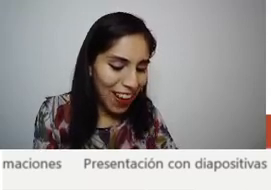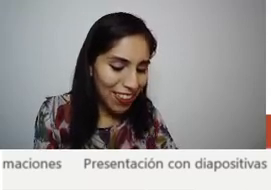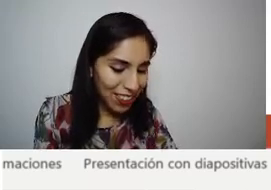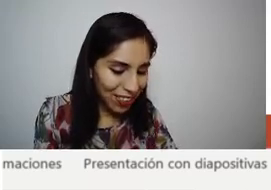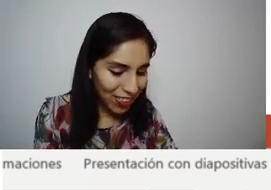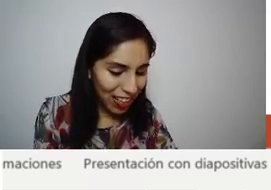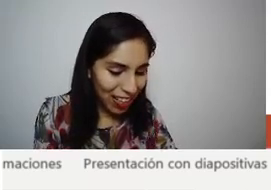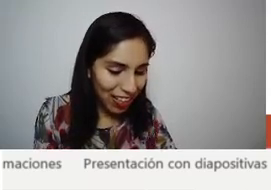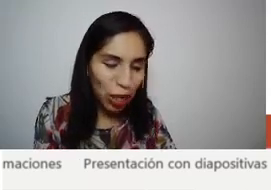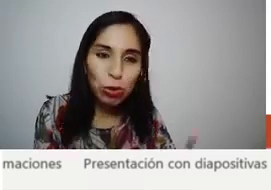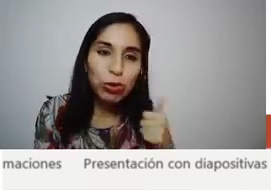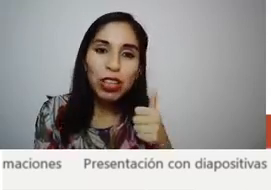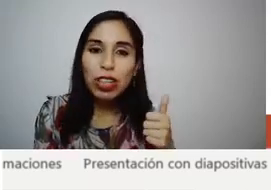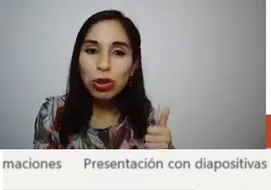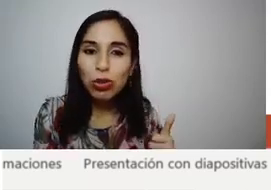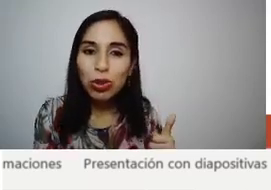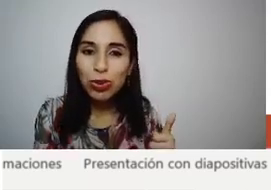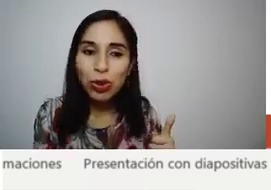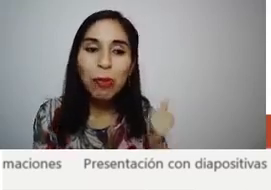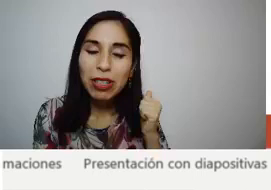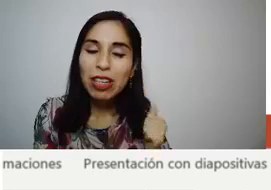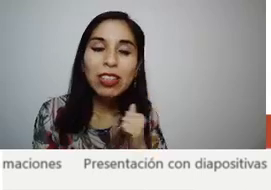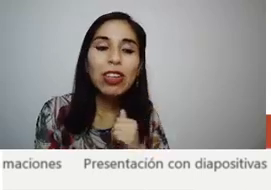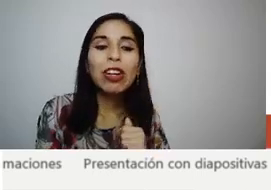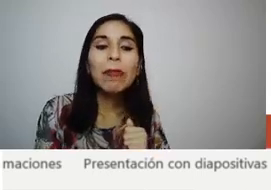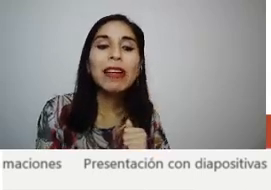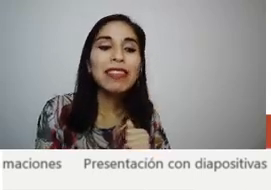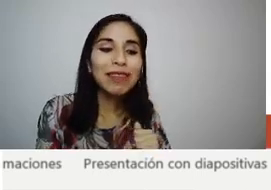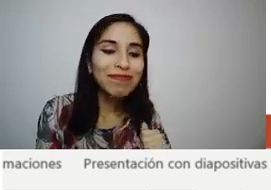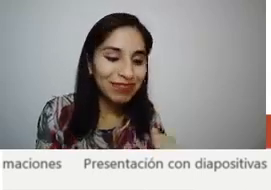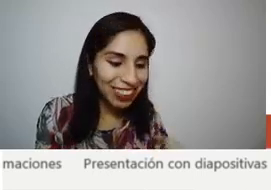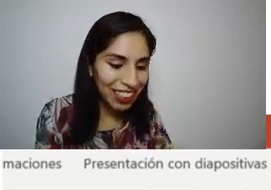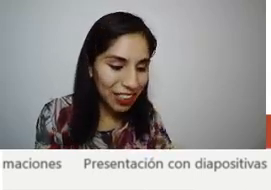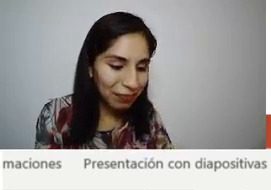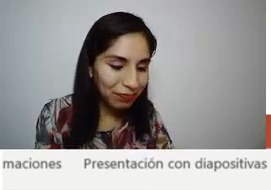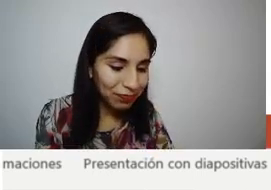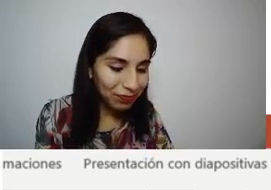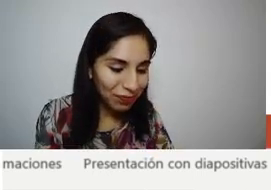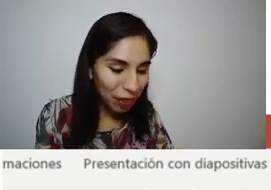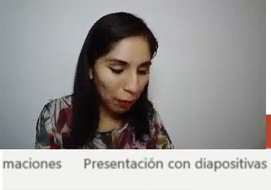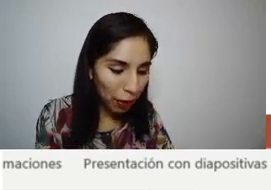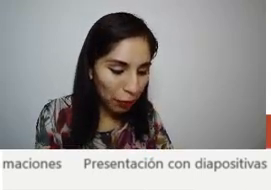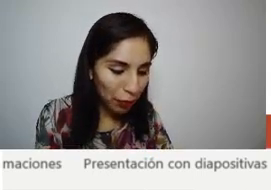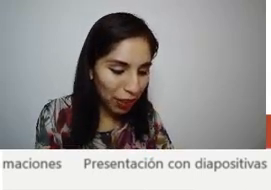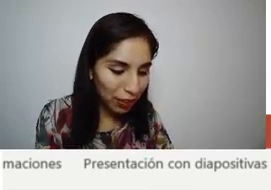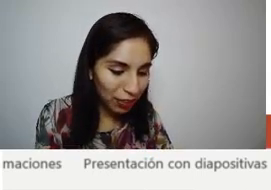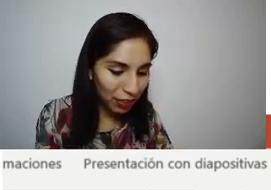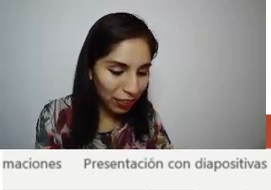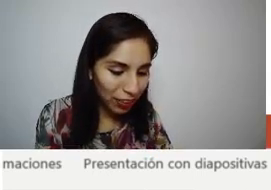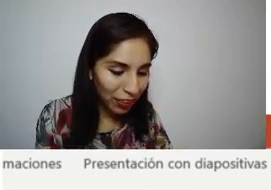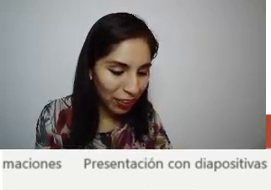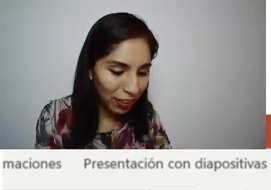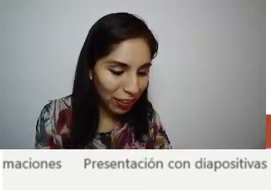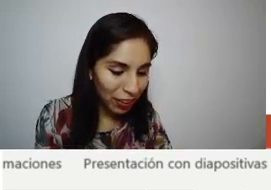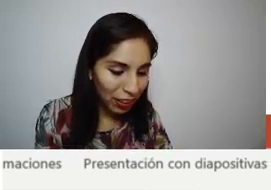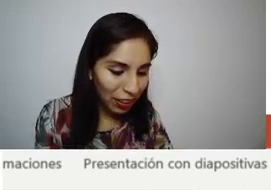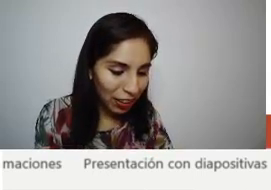gracias señora lydia ustedes son los tromes eso es lo que pasa si perfecto